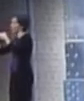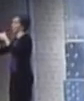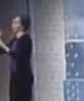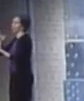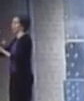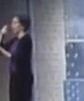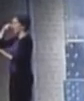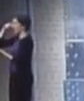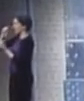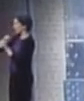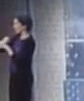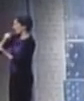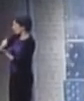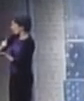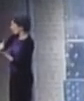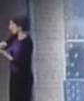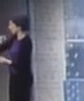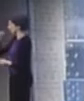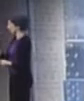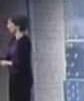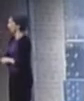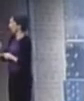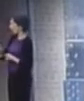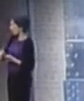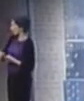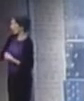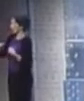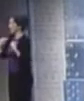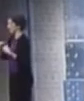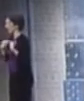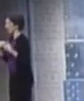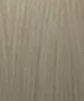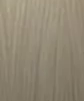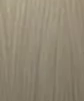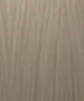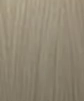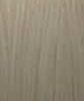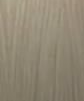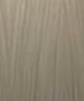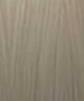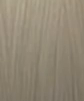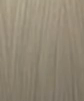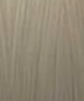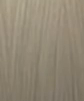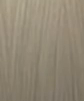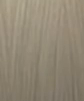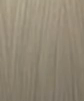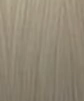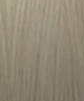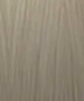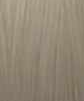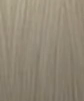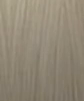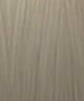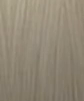ratones, chimpancés y ya con humanos para saber qué sucede. Entonces, hoy no podemos decir que yo creo, hoy ya lo estamos viendo. Y